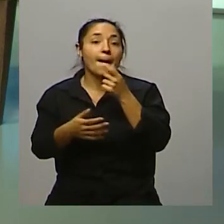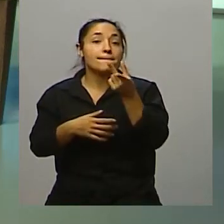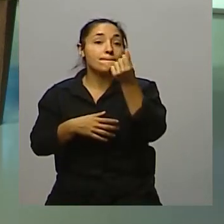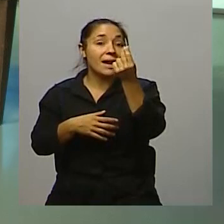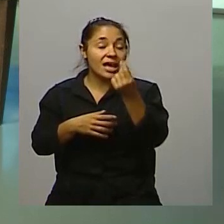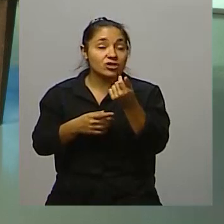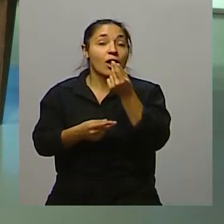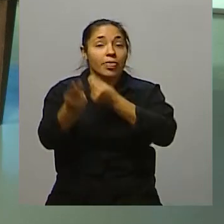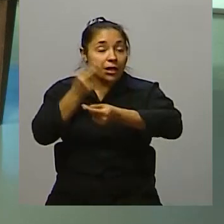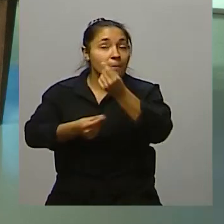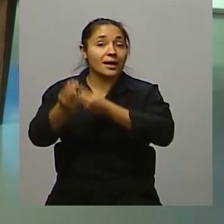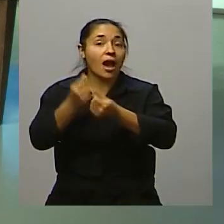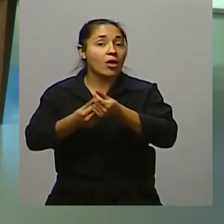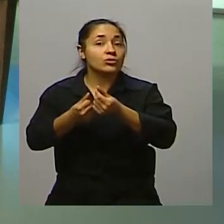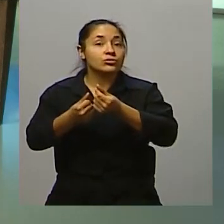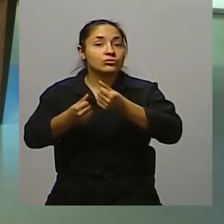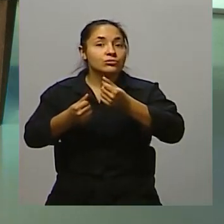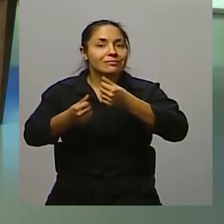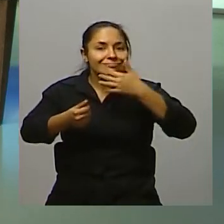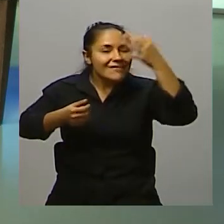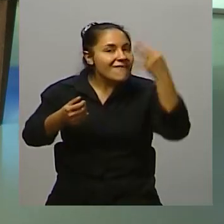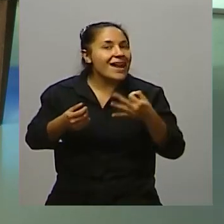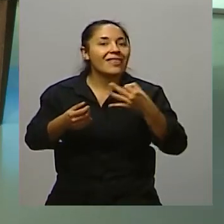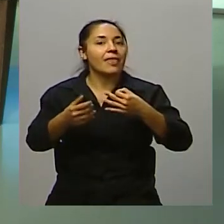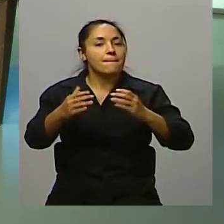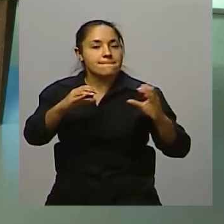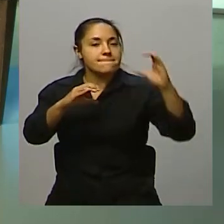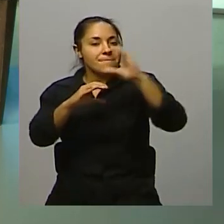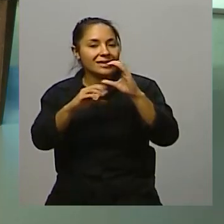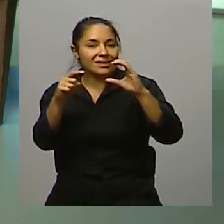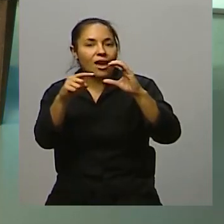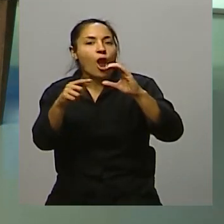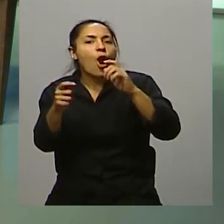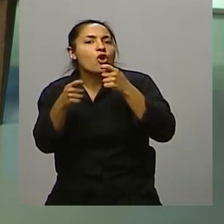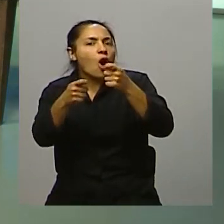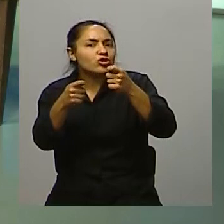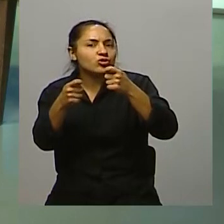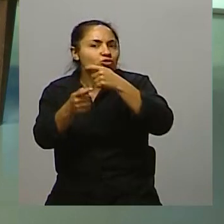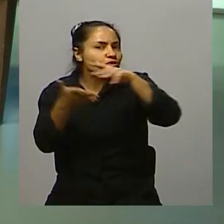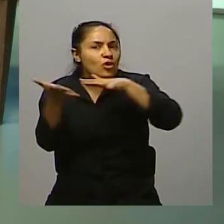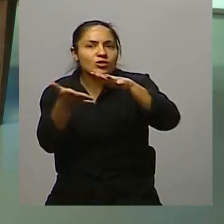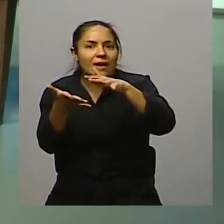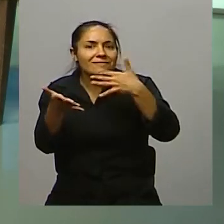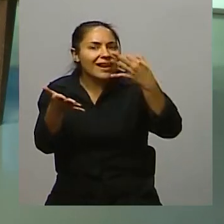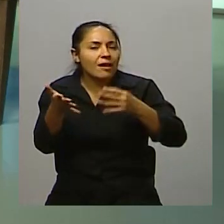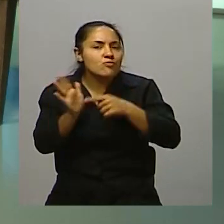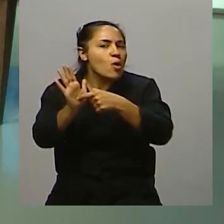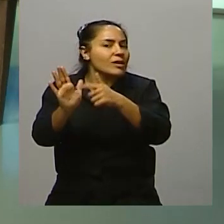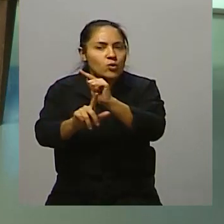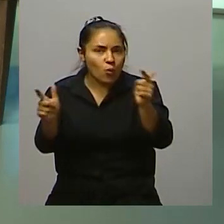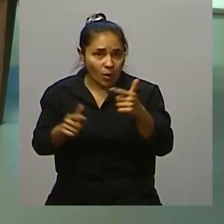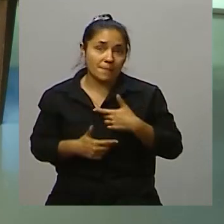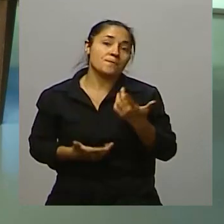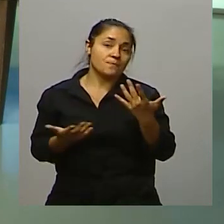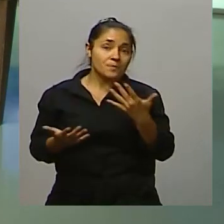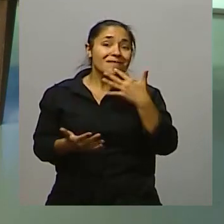revelan todos los costos sociales detrás. Entonces, el vehículo, en el fondo, cuesta $14.000 para la sociedad